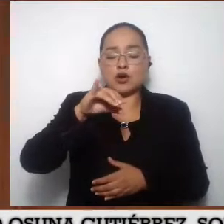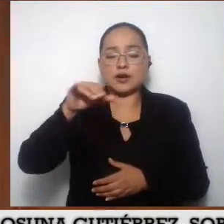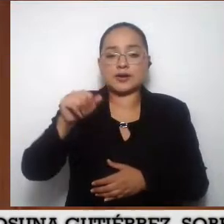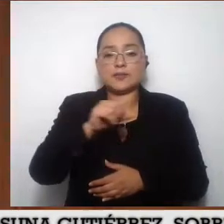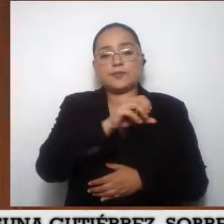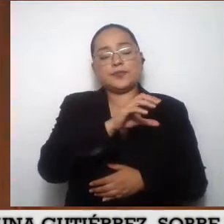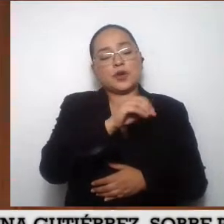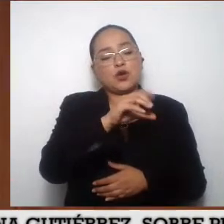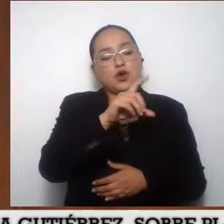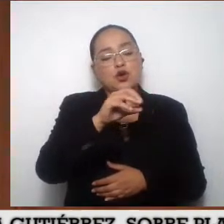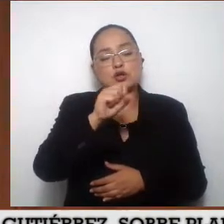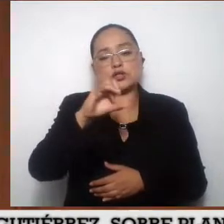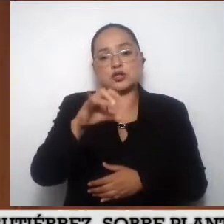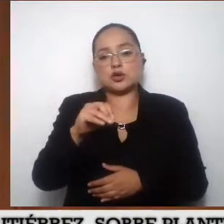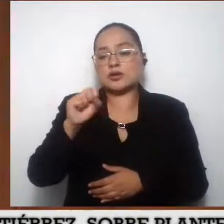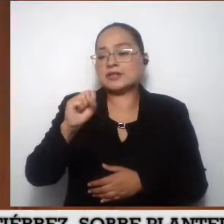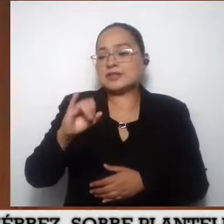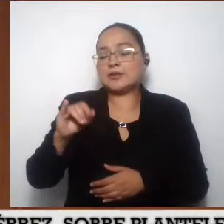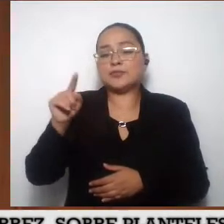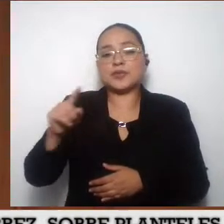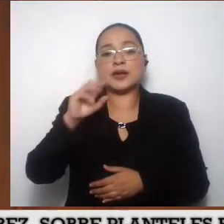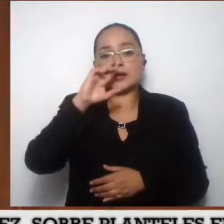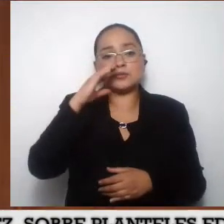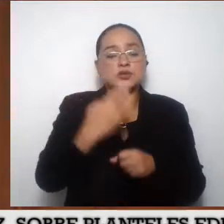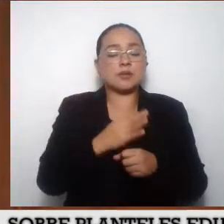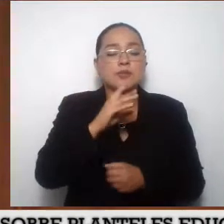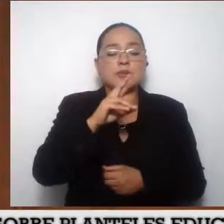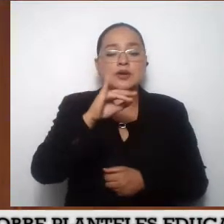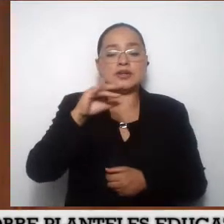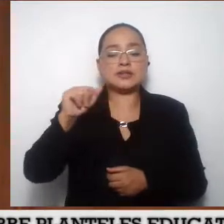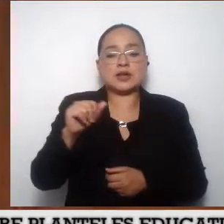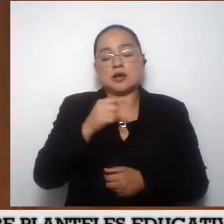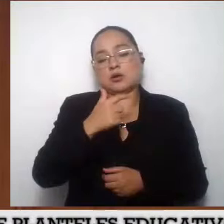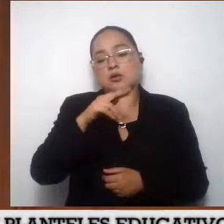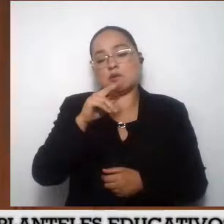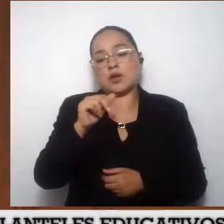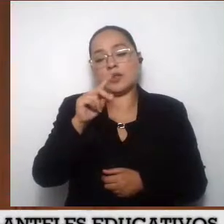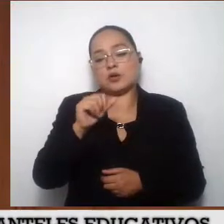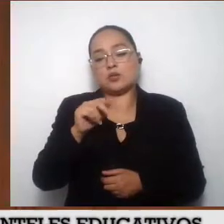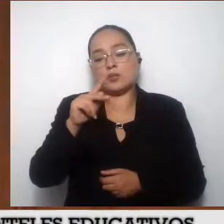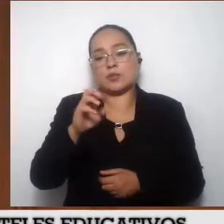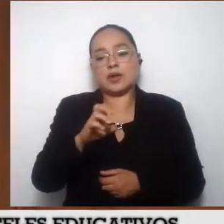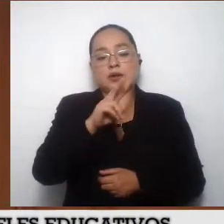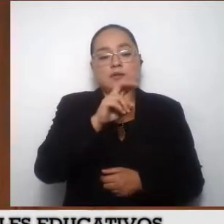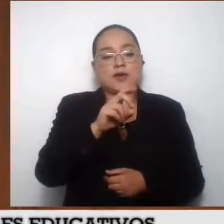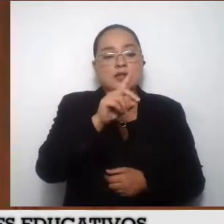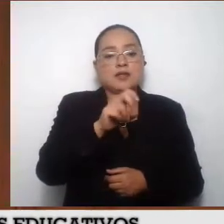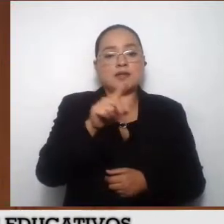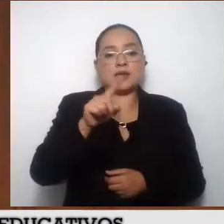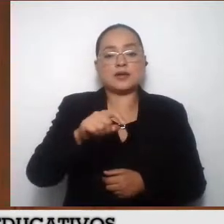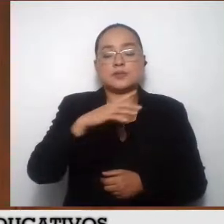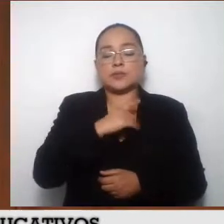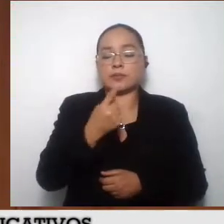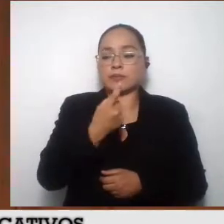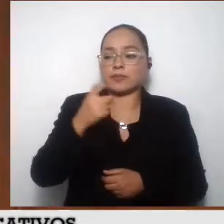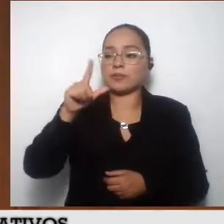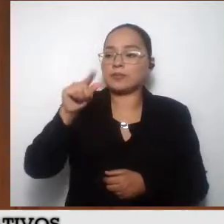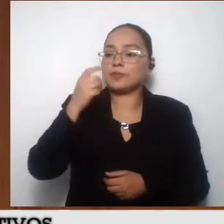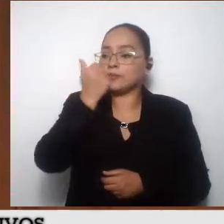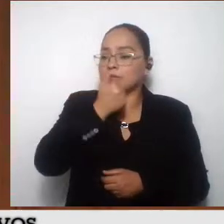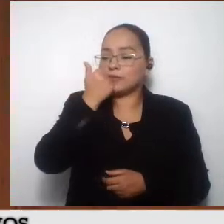la maestra Bricia Guadalupe Valdés García. Cuenta con 170 alumnos y 7